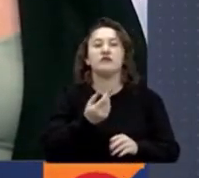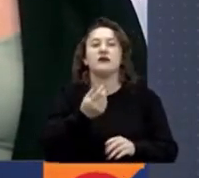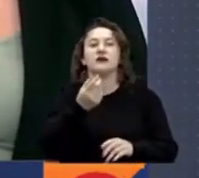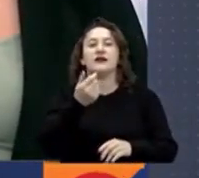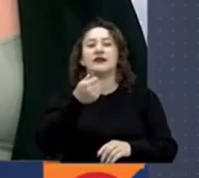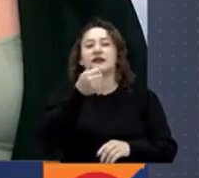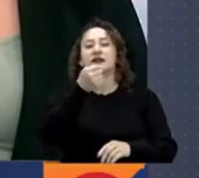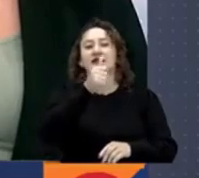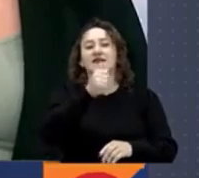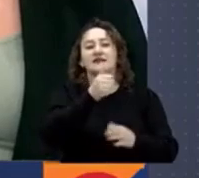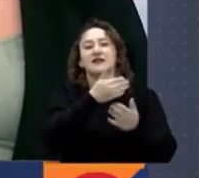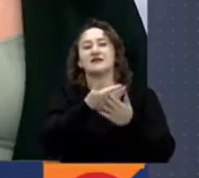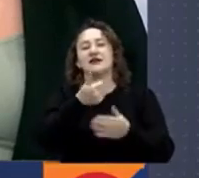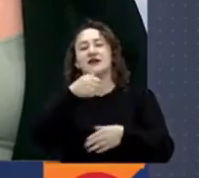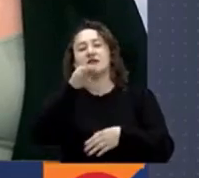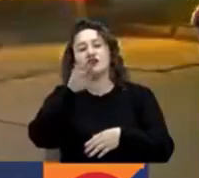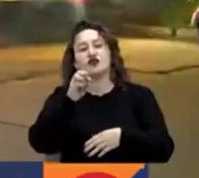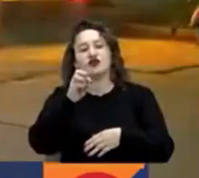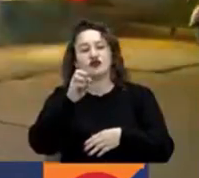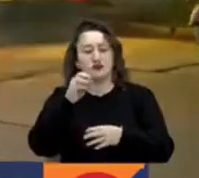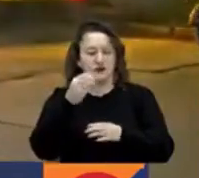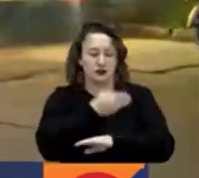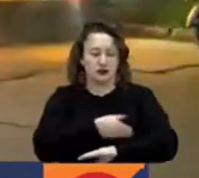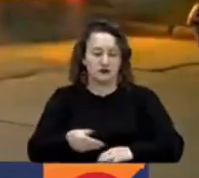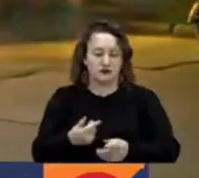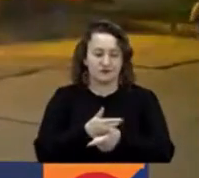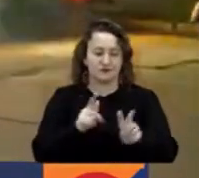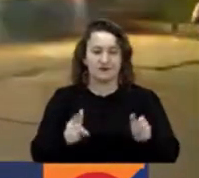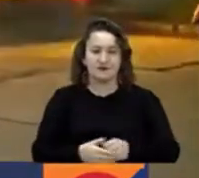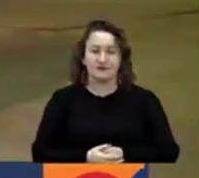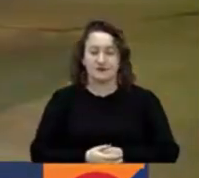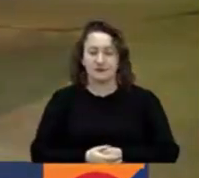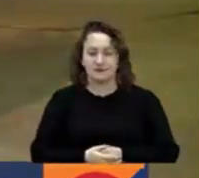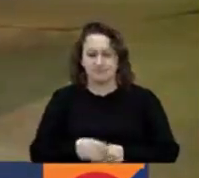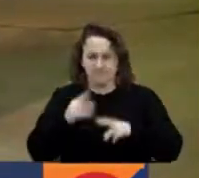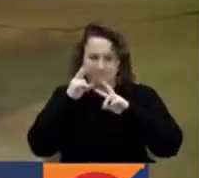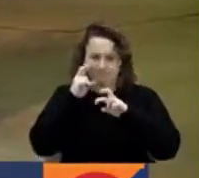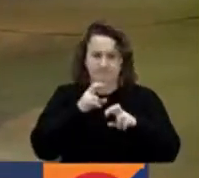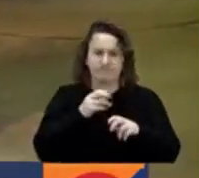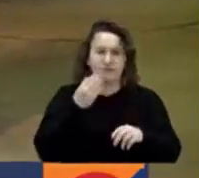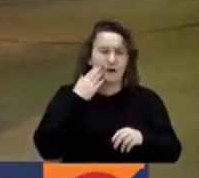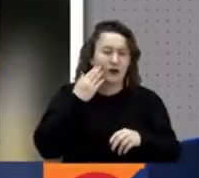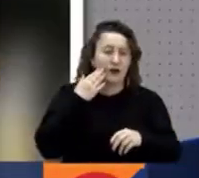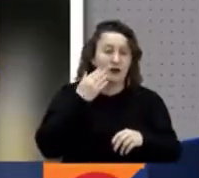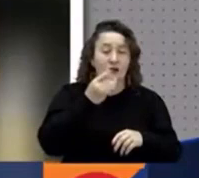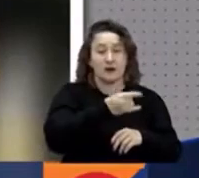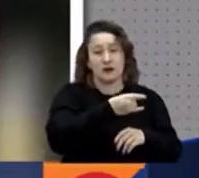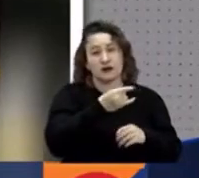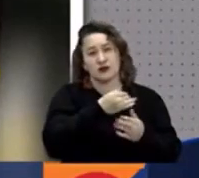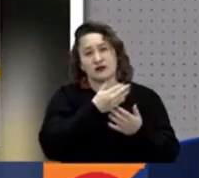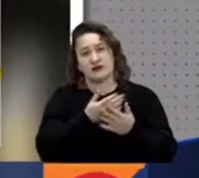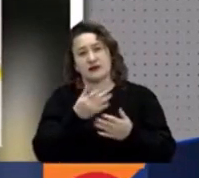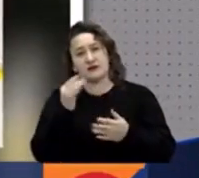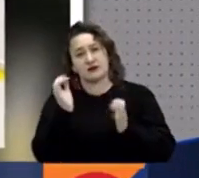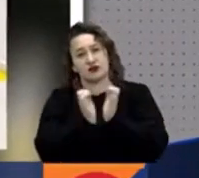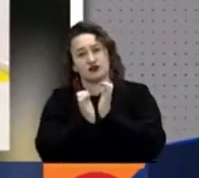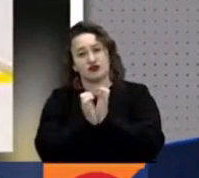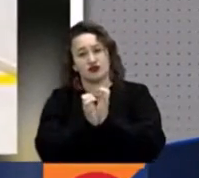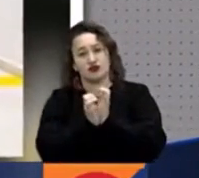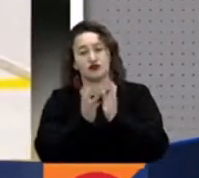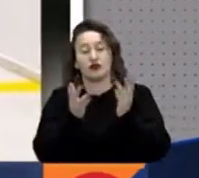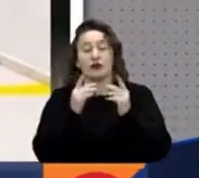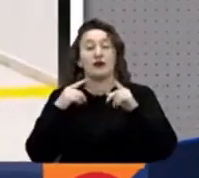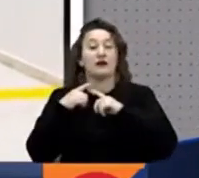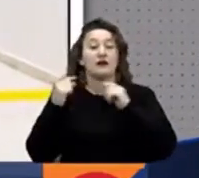18 millones de pesos para liberarlos. Los hechos investigados ocurrieron entre marzo y mayo de 2022 en Engativá, occidente de